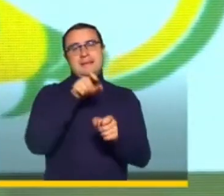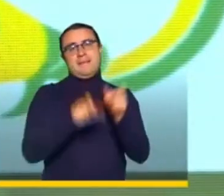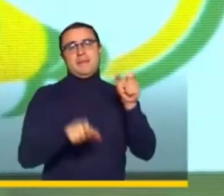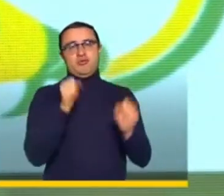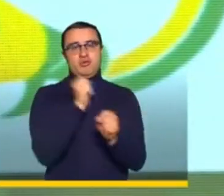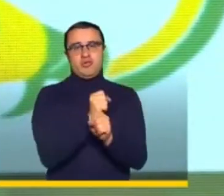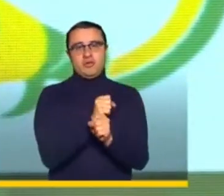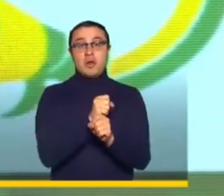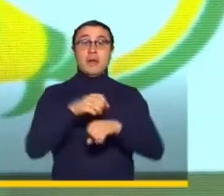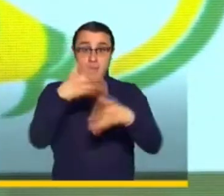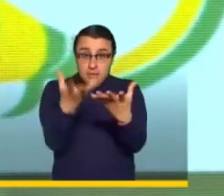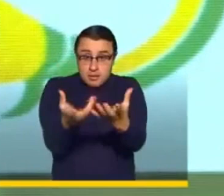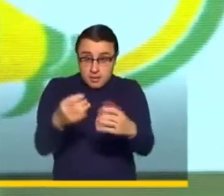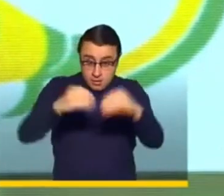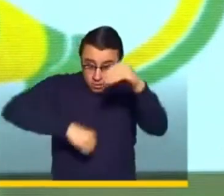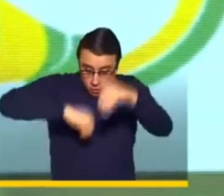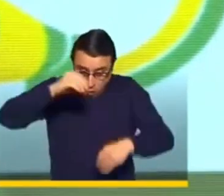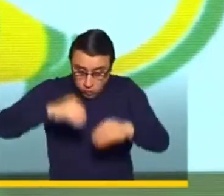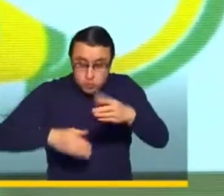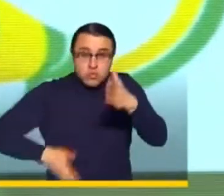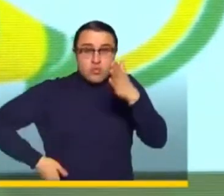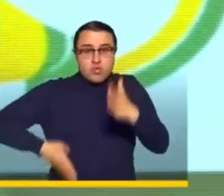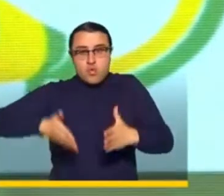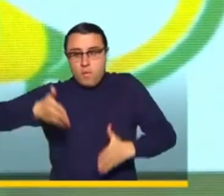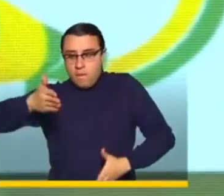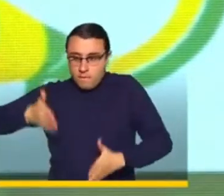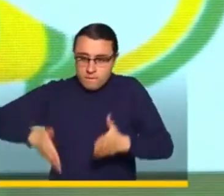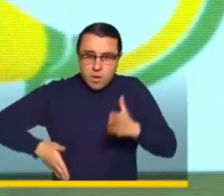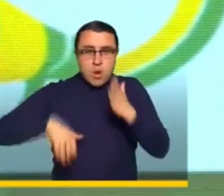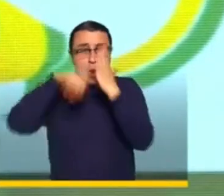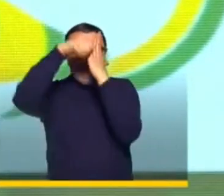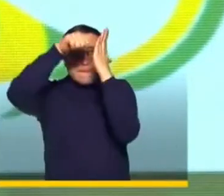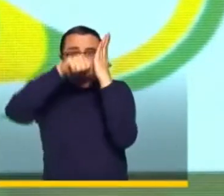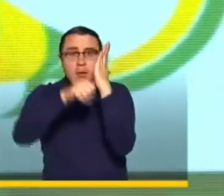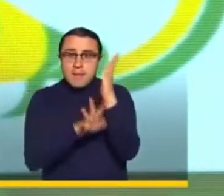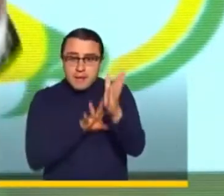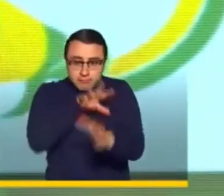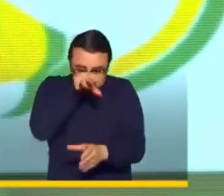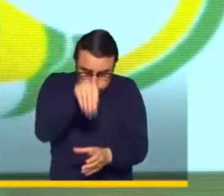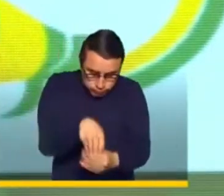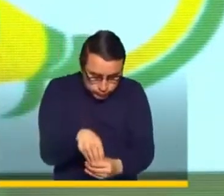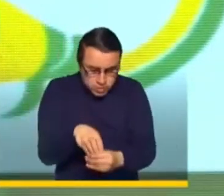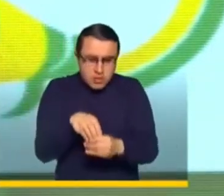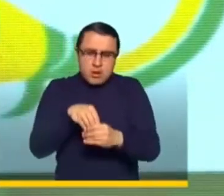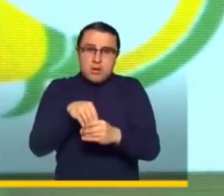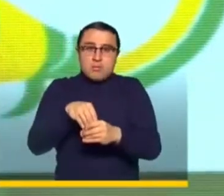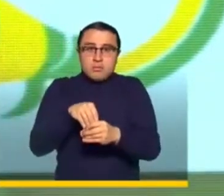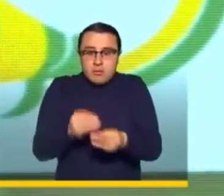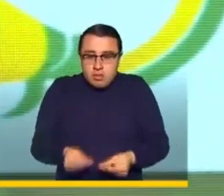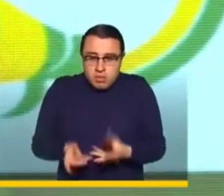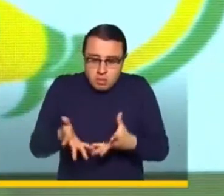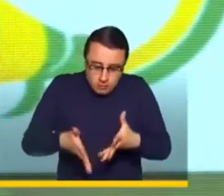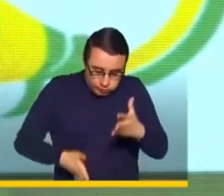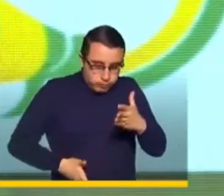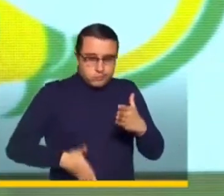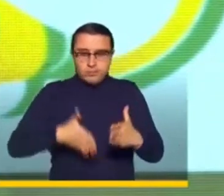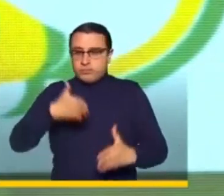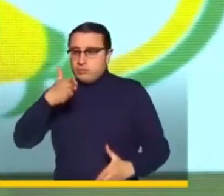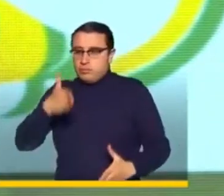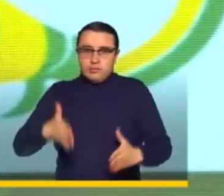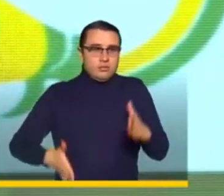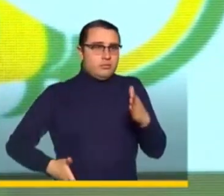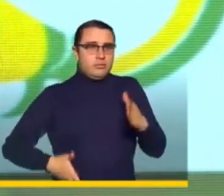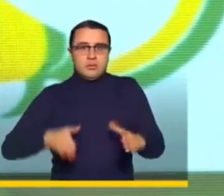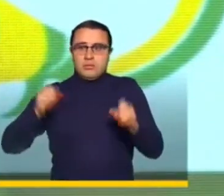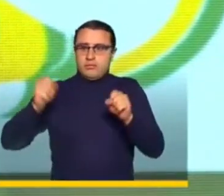el robot, para hacer la programación que hace que esa máquina se mueva en la velocidad y en